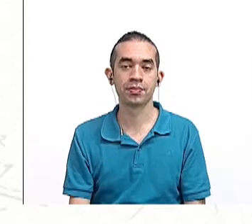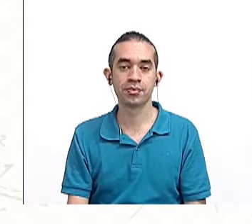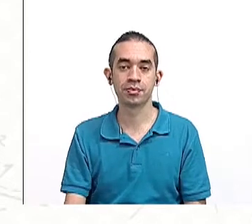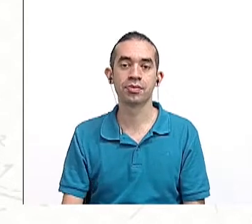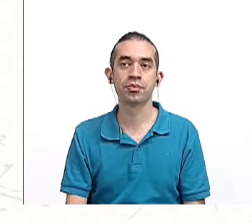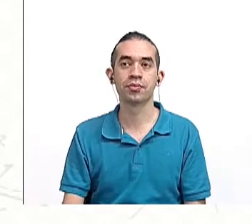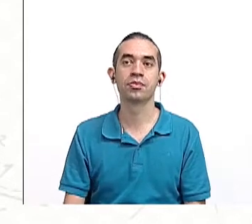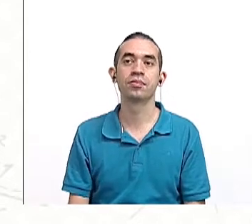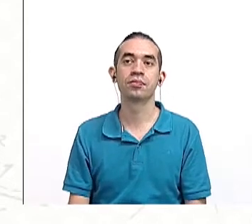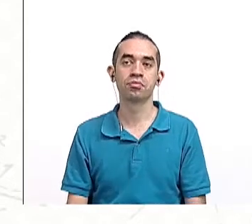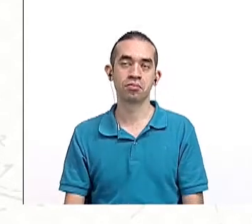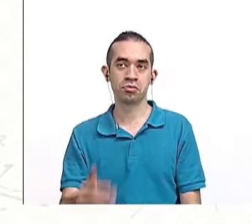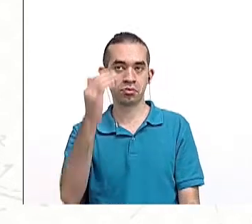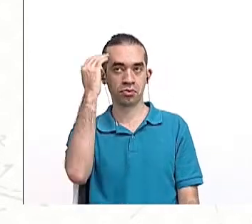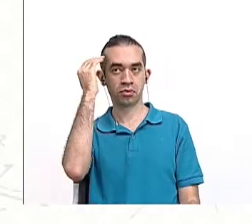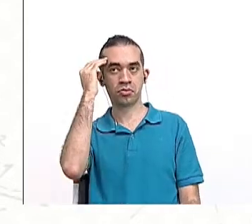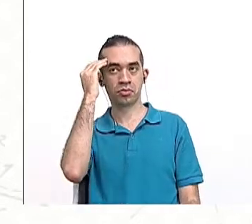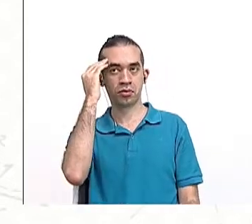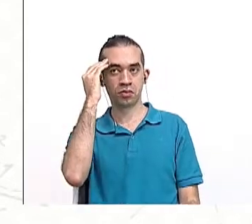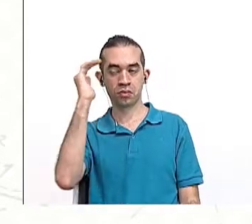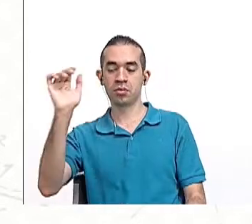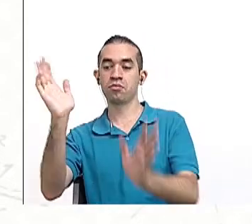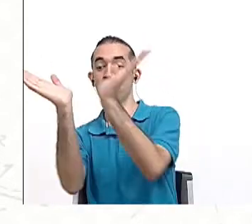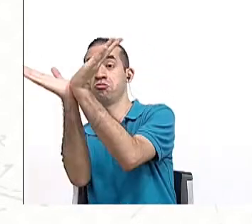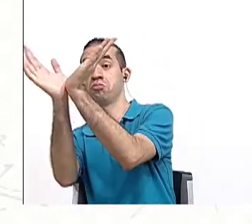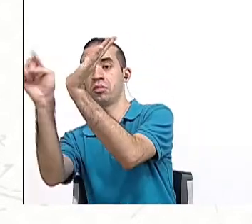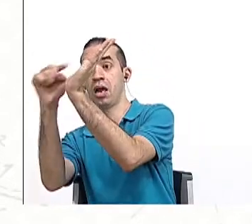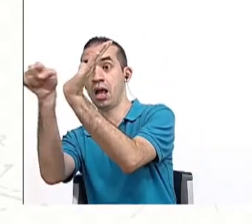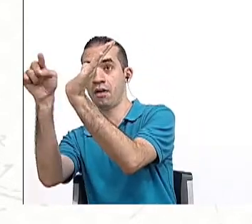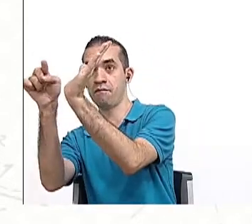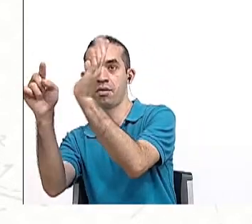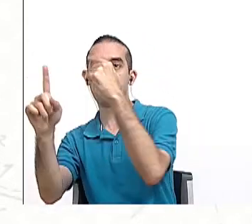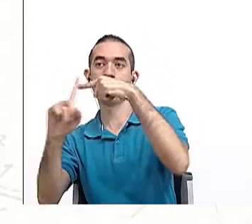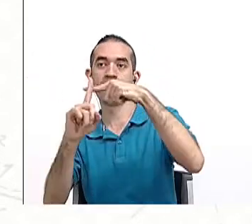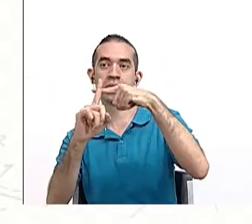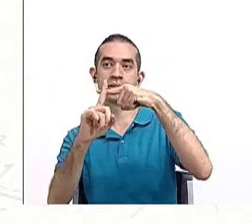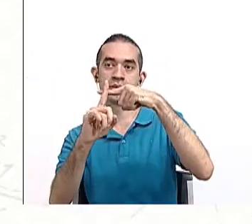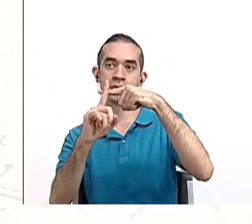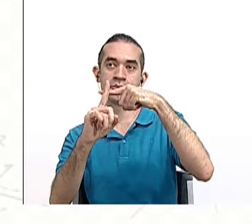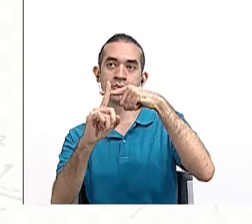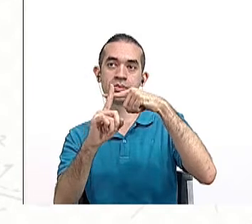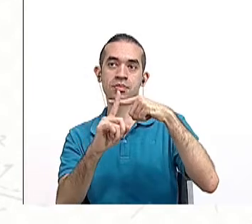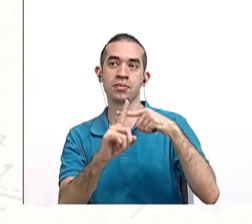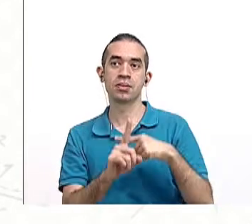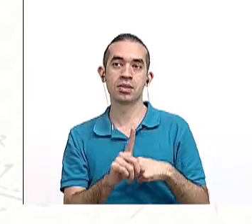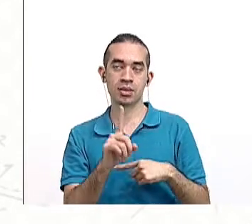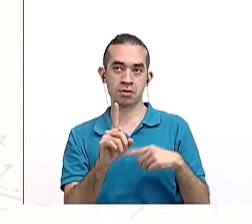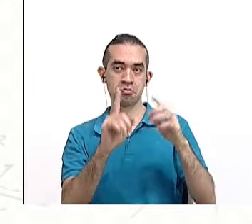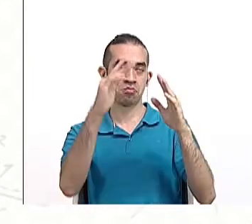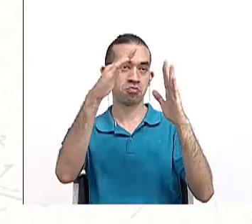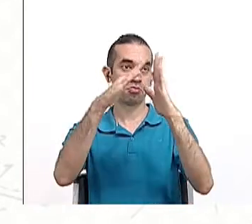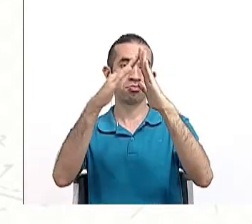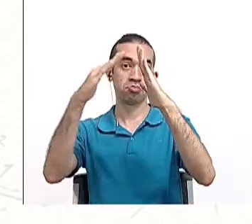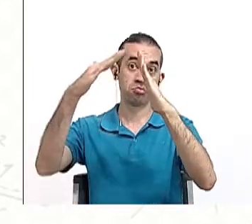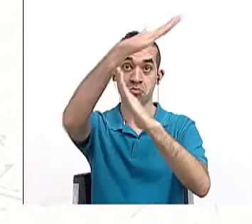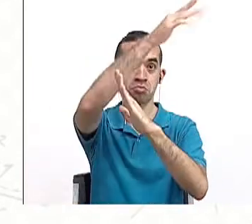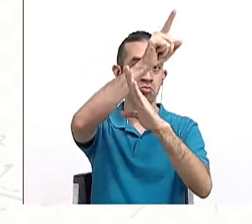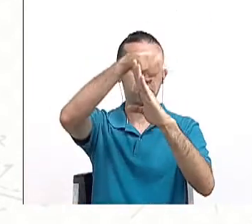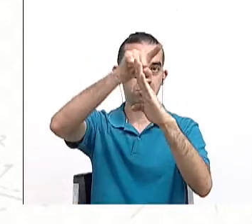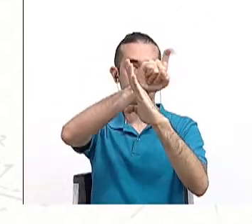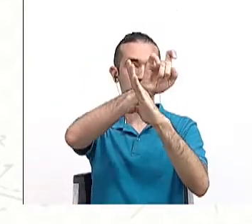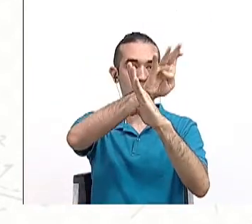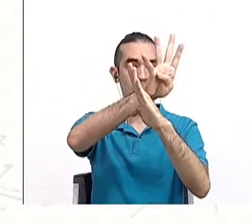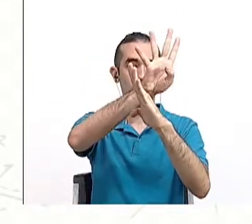es que alfa más 148 más 98 nos tiene que dar